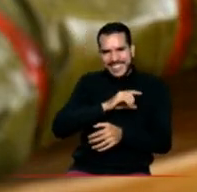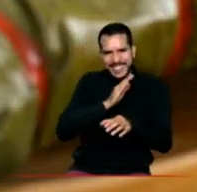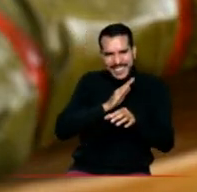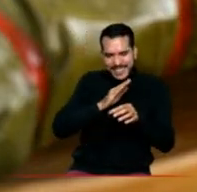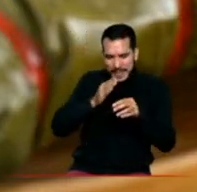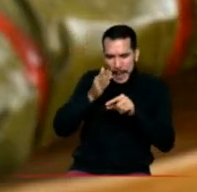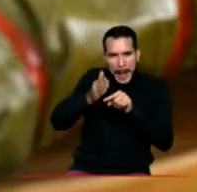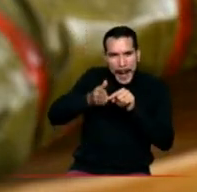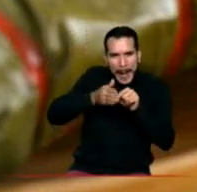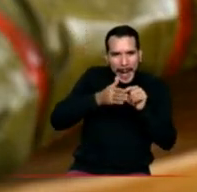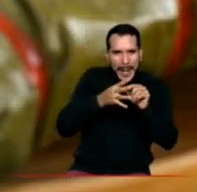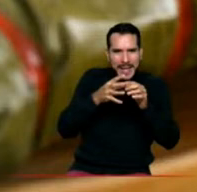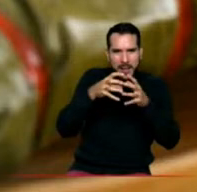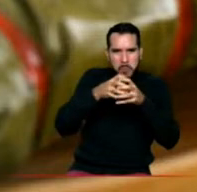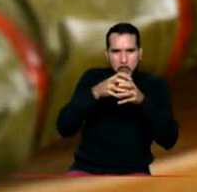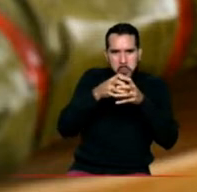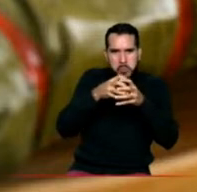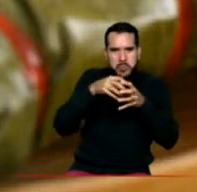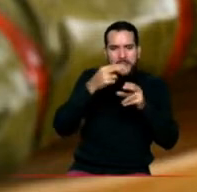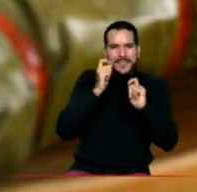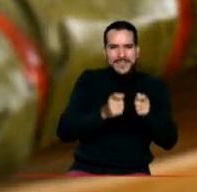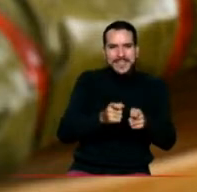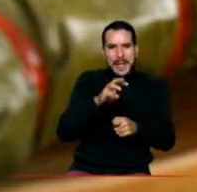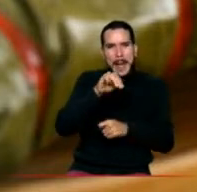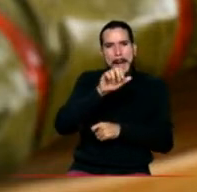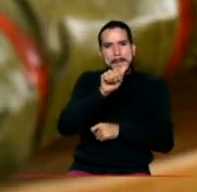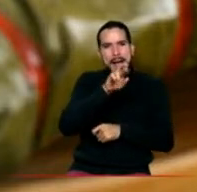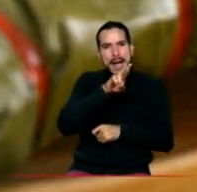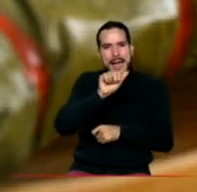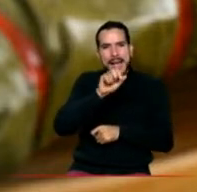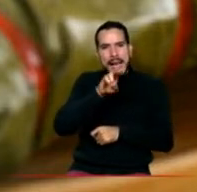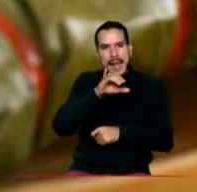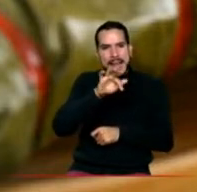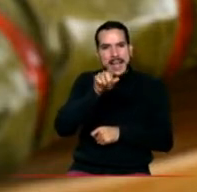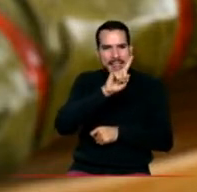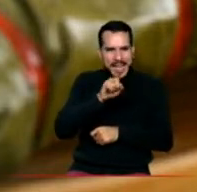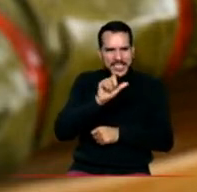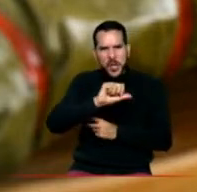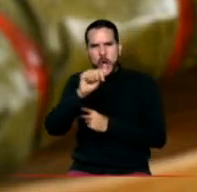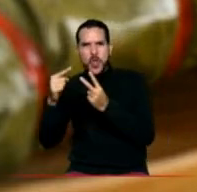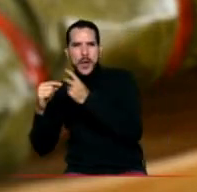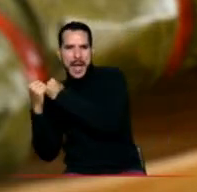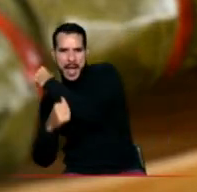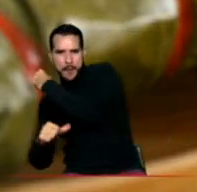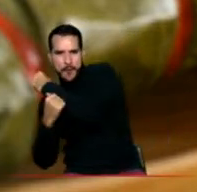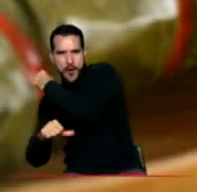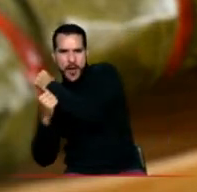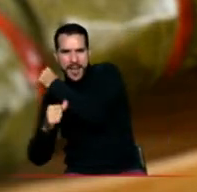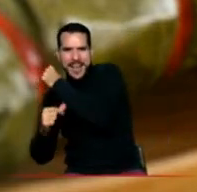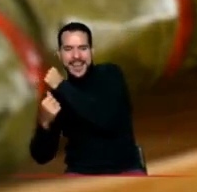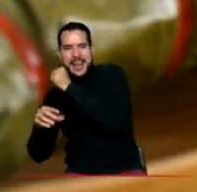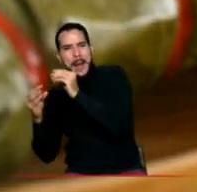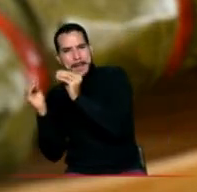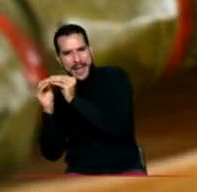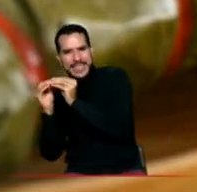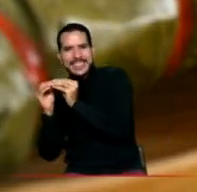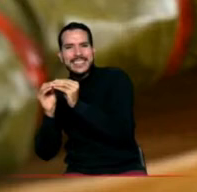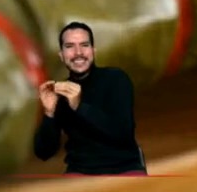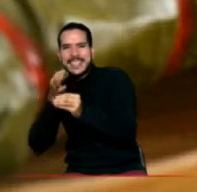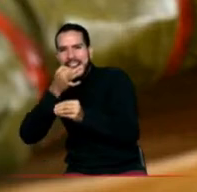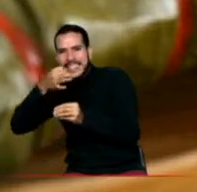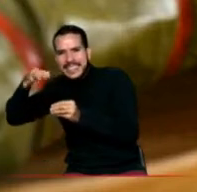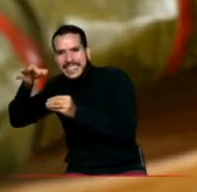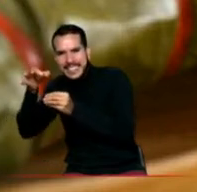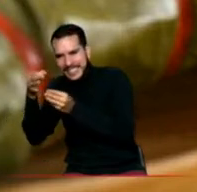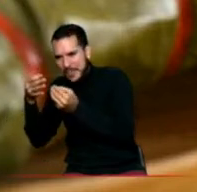Para gusto los colores, pero yo sí creo que es mejor el aborrajado. Bueno, sí, yo también lo prefiero. Nicole dice que le gusta el sancocho y la chuleta. Y